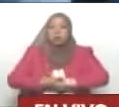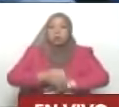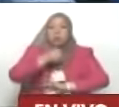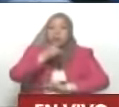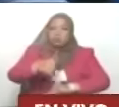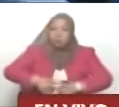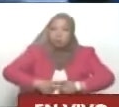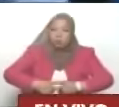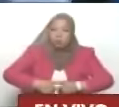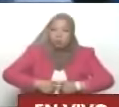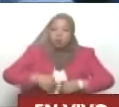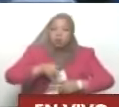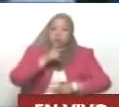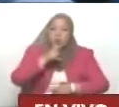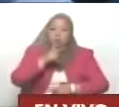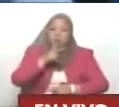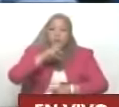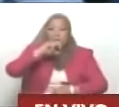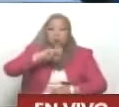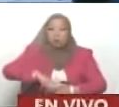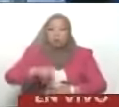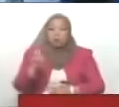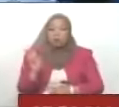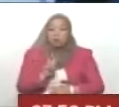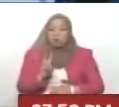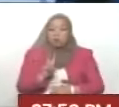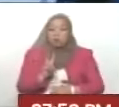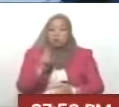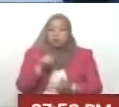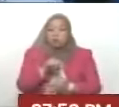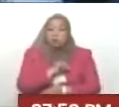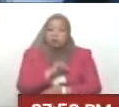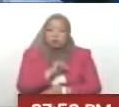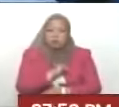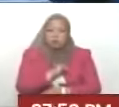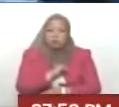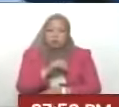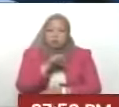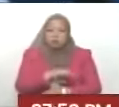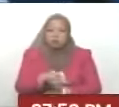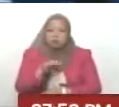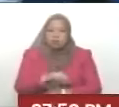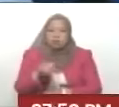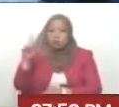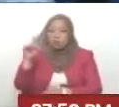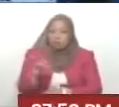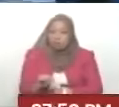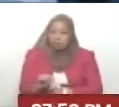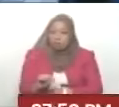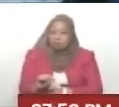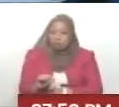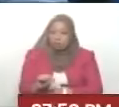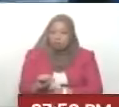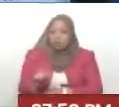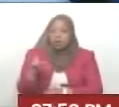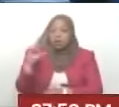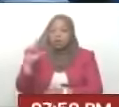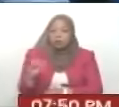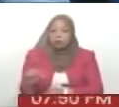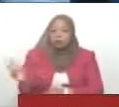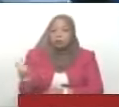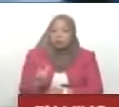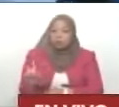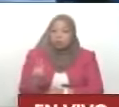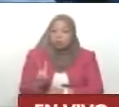infectados de fascismo, de odio y venganza están identificados y son minoría hoy, minoría en la población